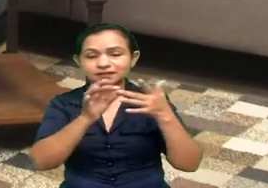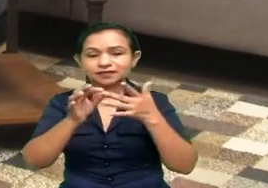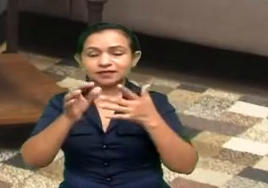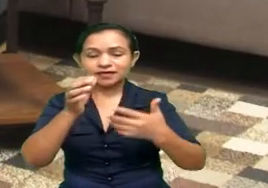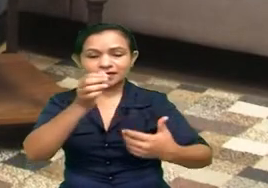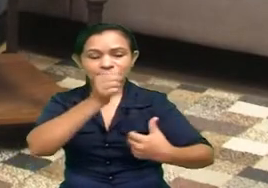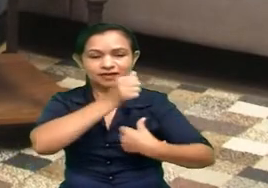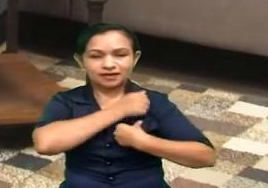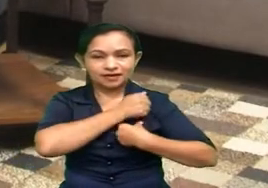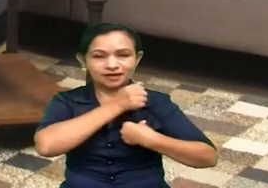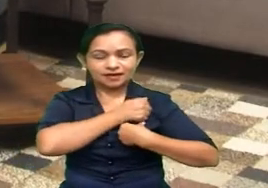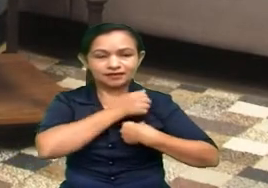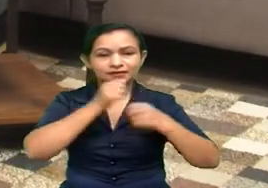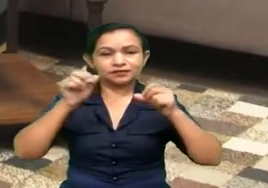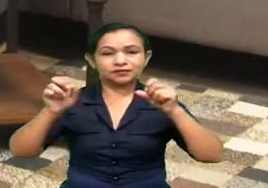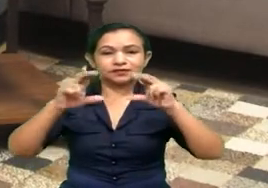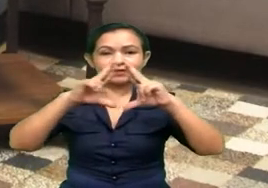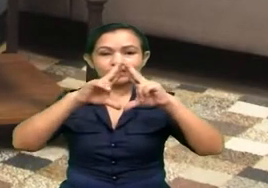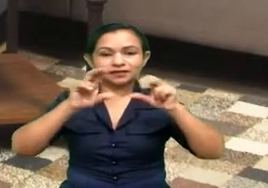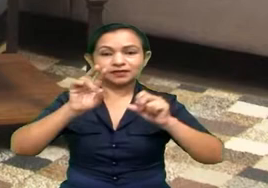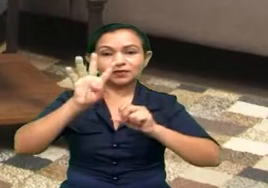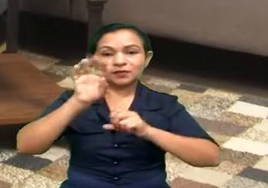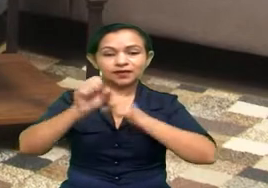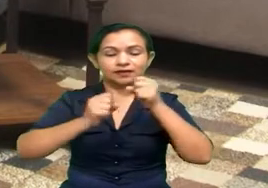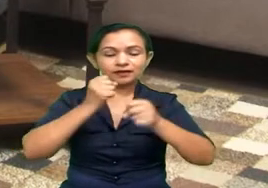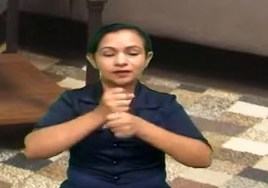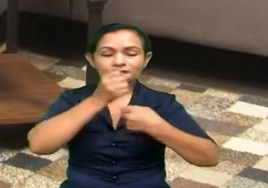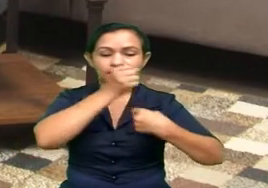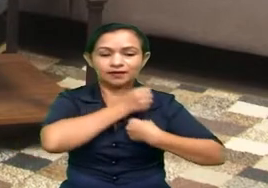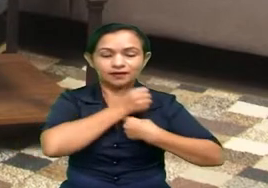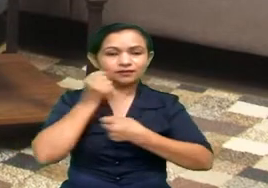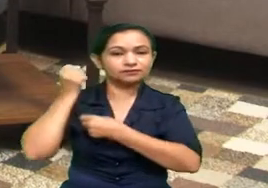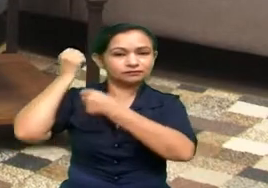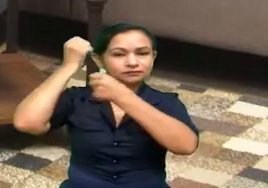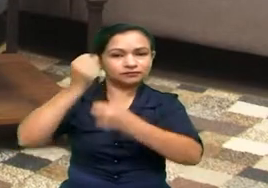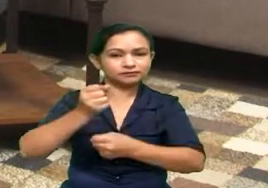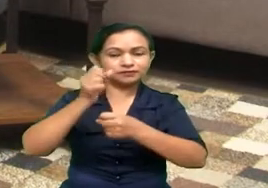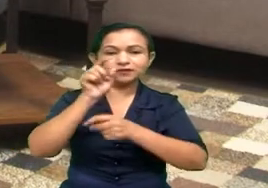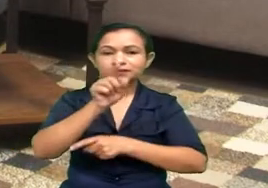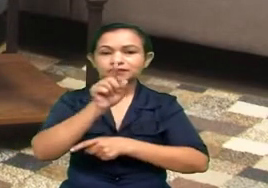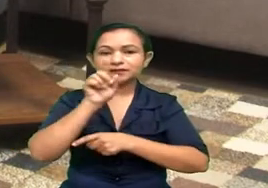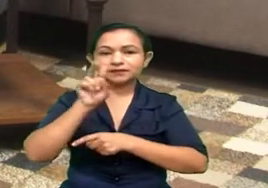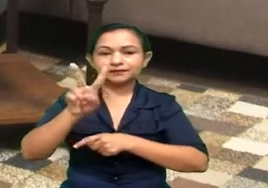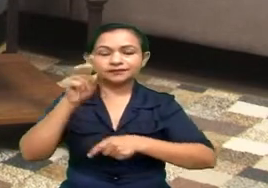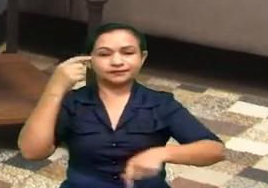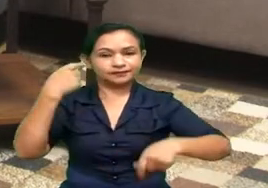Ejército Nacional, que está cumpliendo 40 años. El 12 de